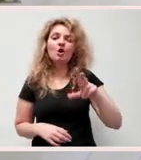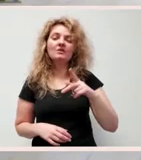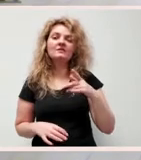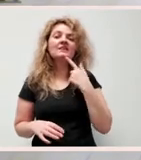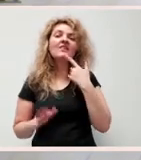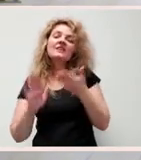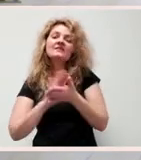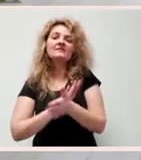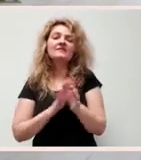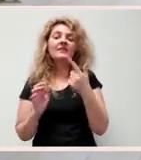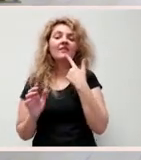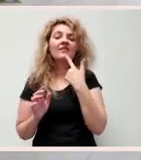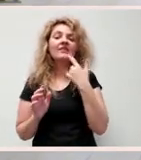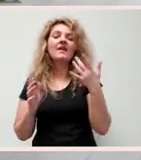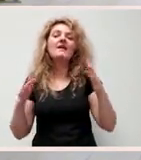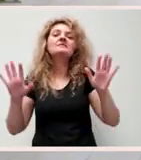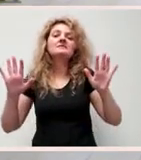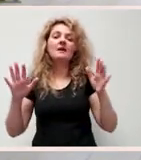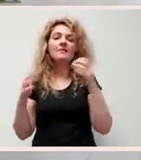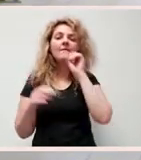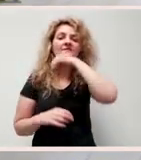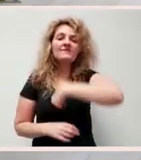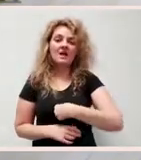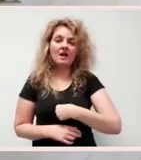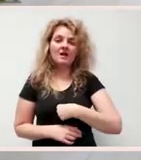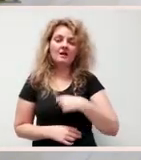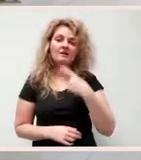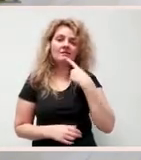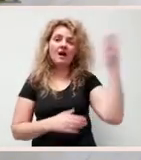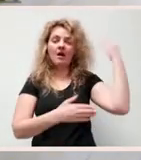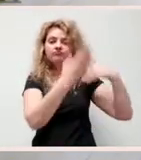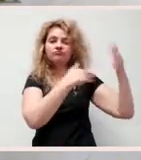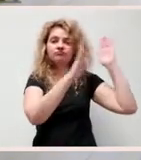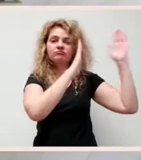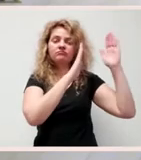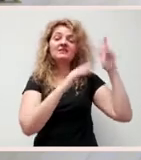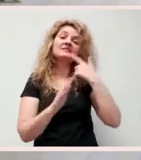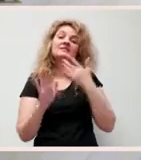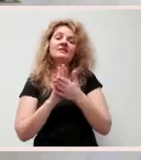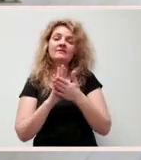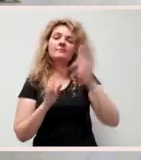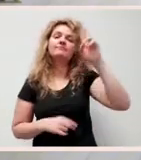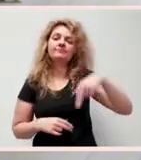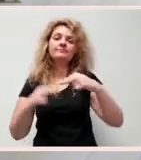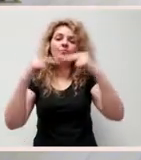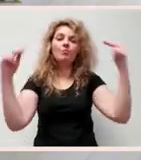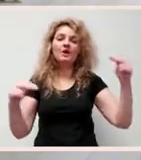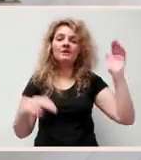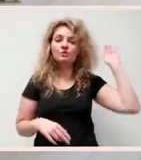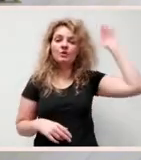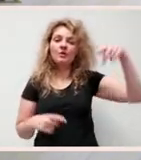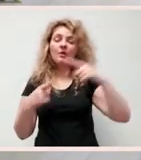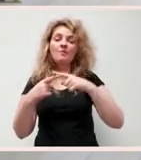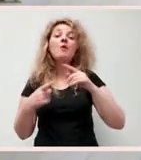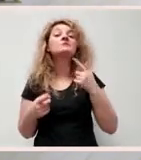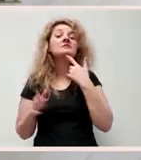bella. Unha ponte bella en esa época, evidentemente, tiña que ser unha ponte romana. Logo, temos a ponte, temos a vía, temos a mansión de nome Turocua, e